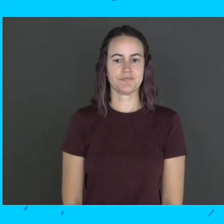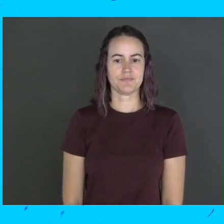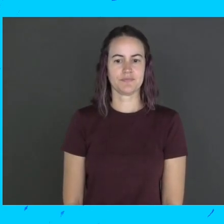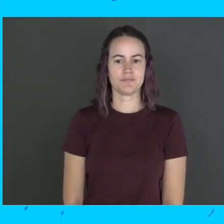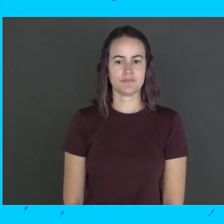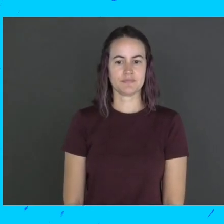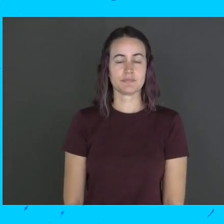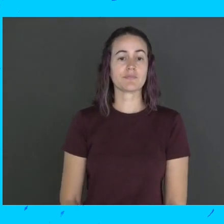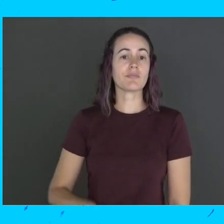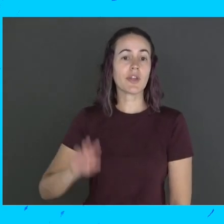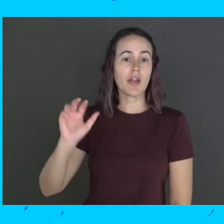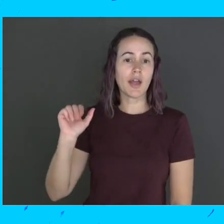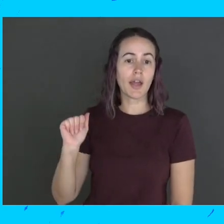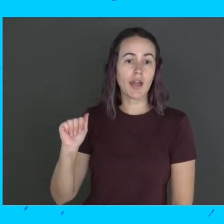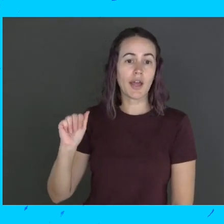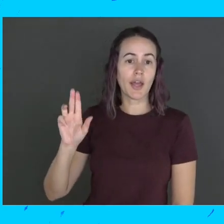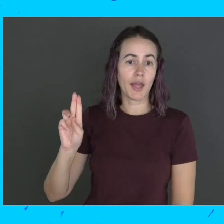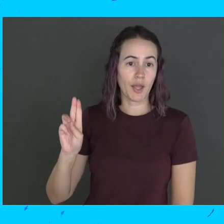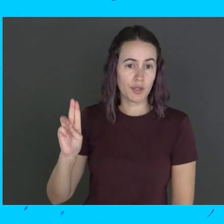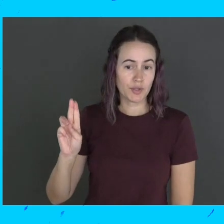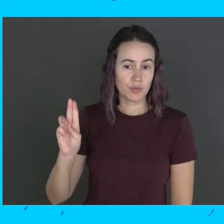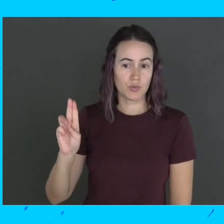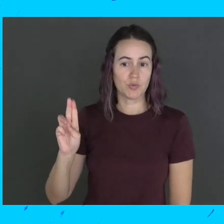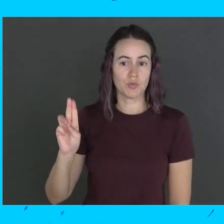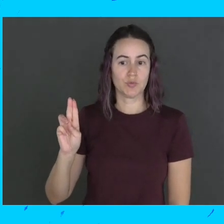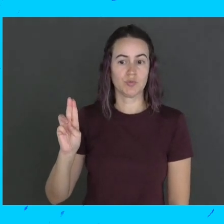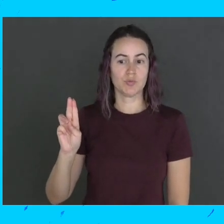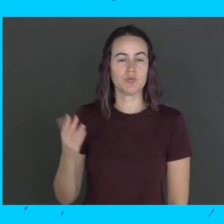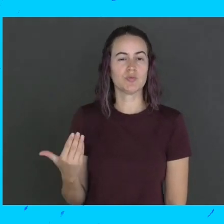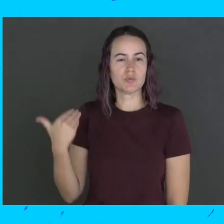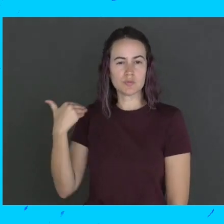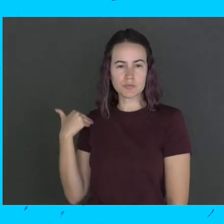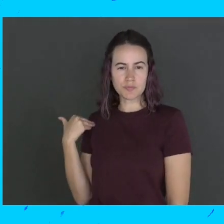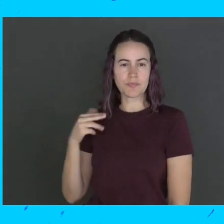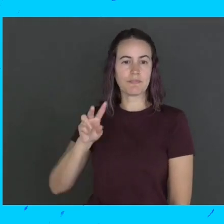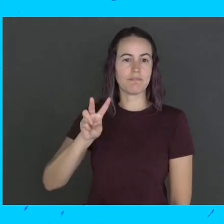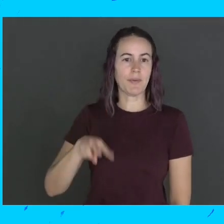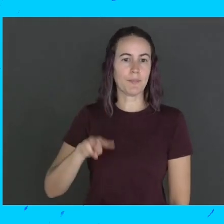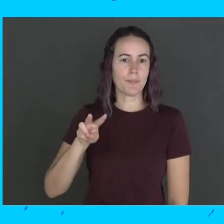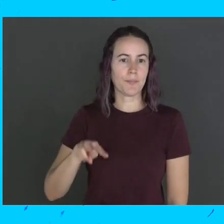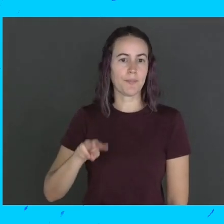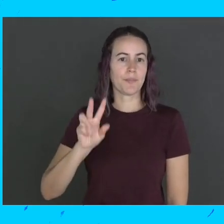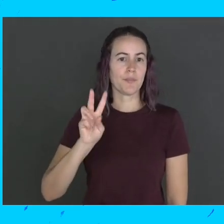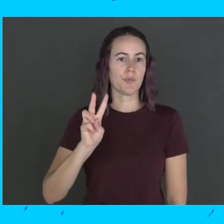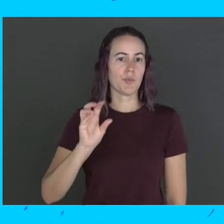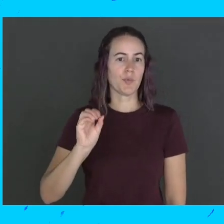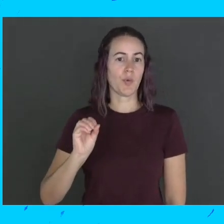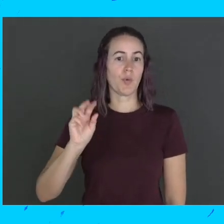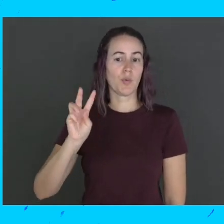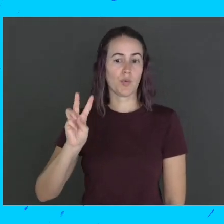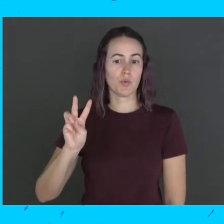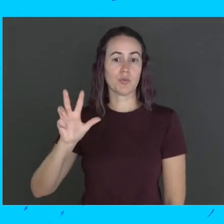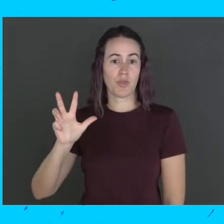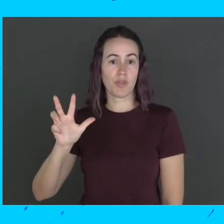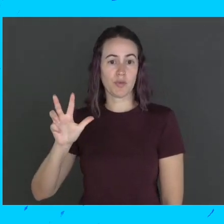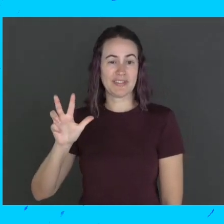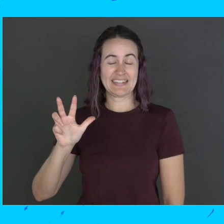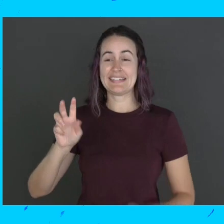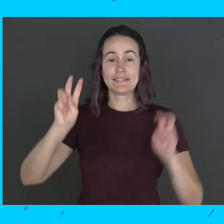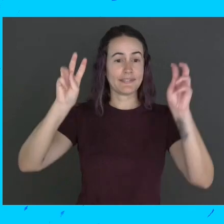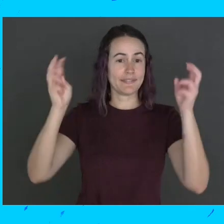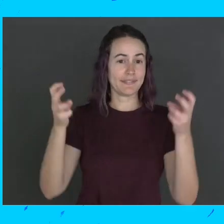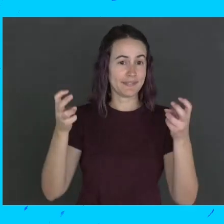informes y una agenda de aprendizaje para avanzar la estrategia. Así que sea lo que sea que hagamos, tenemos